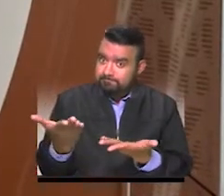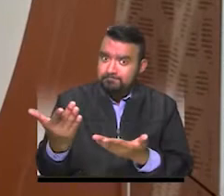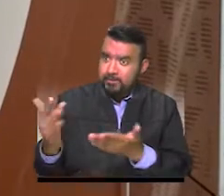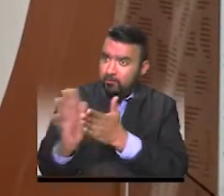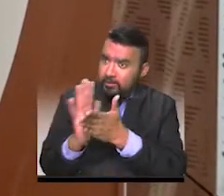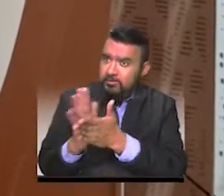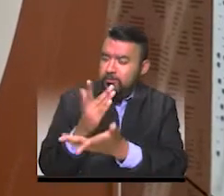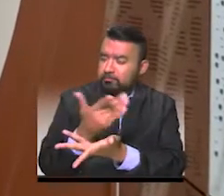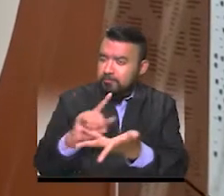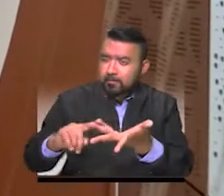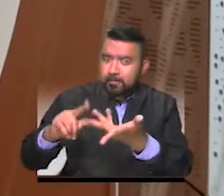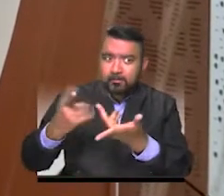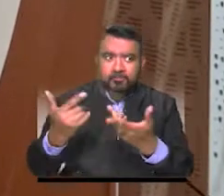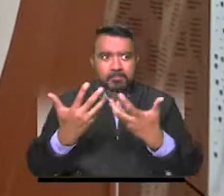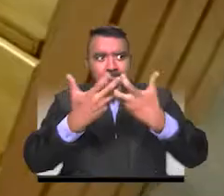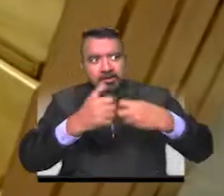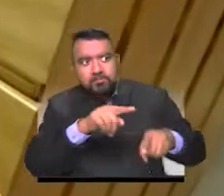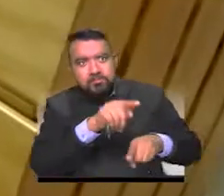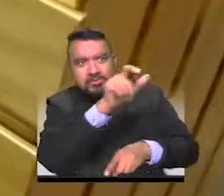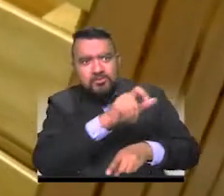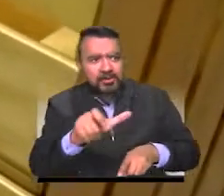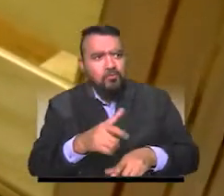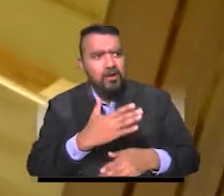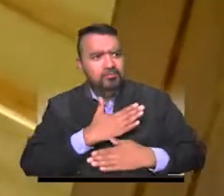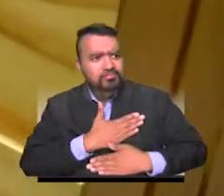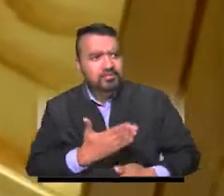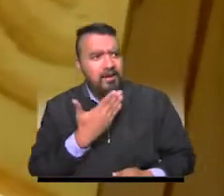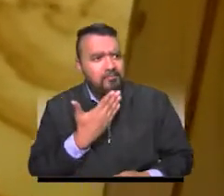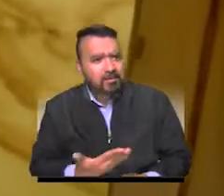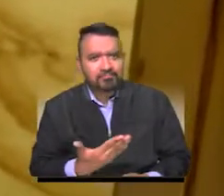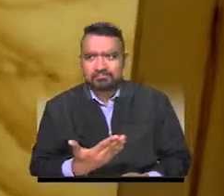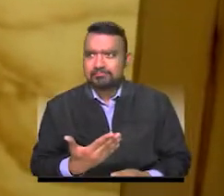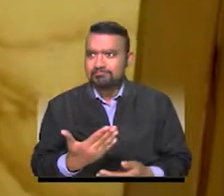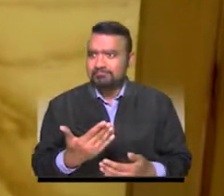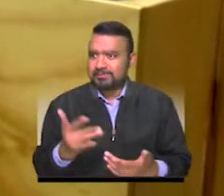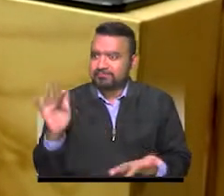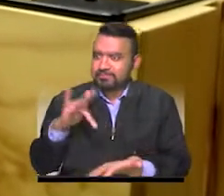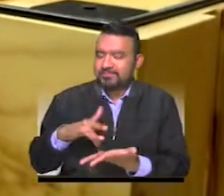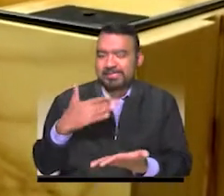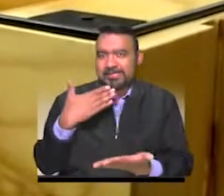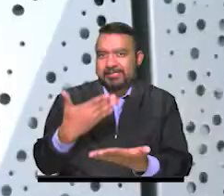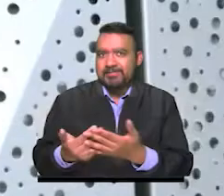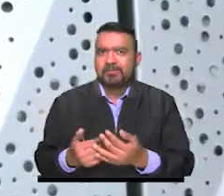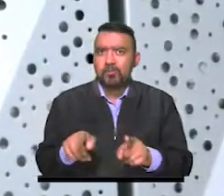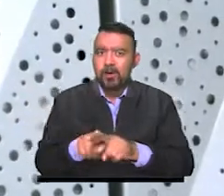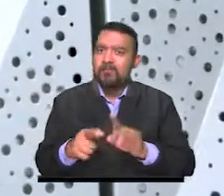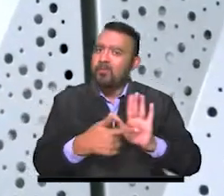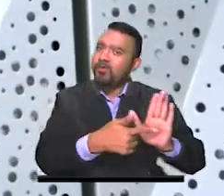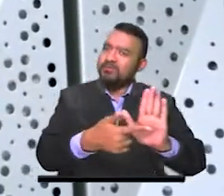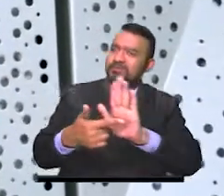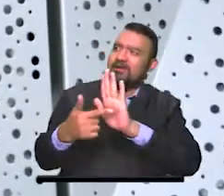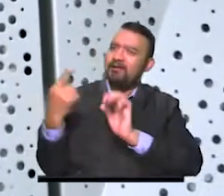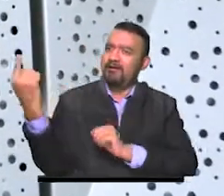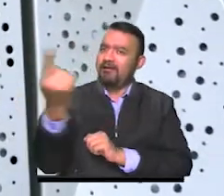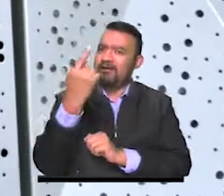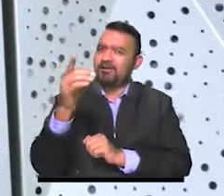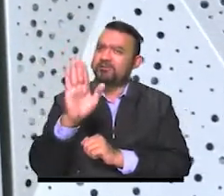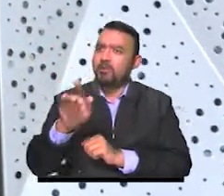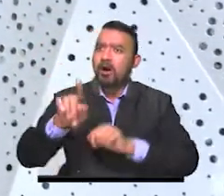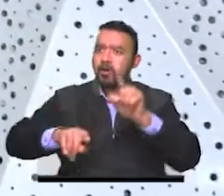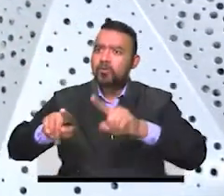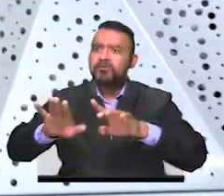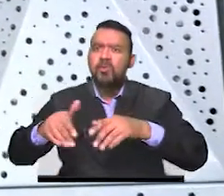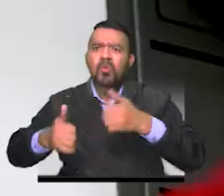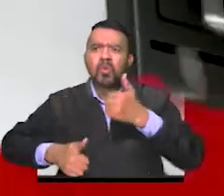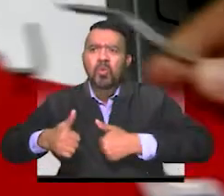nos recibe con cariño y que nos permite mostrar esa capacidad que tiene Itagüí de ser una ciudad empresarial,